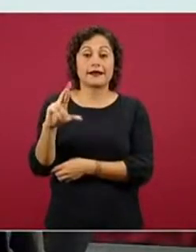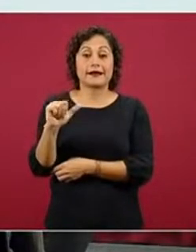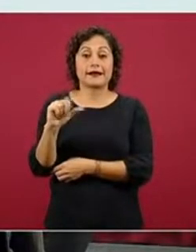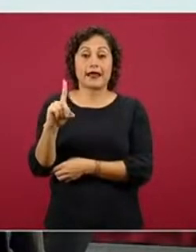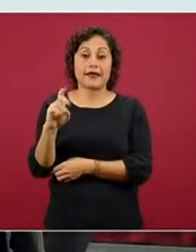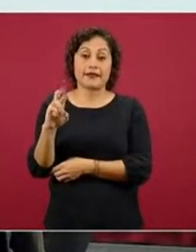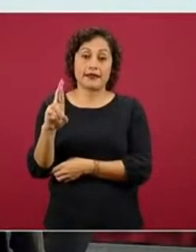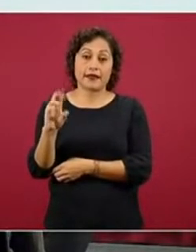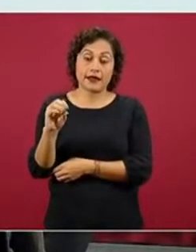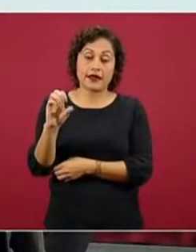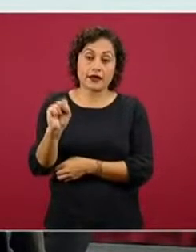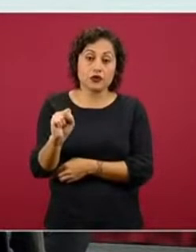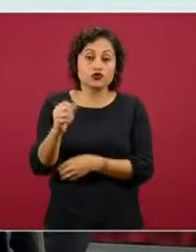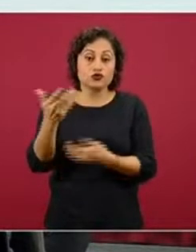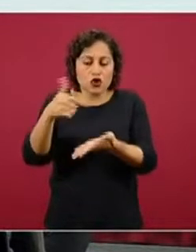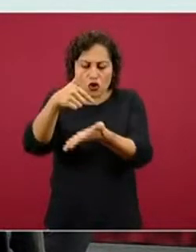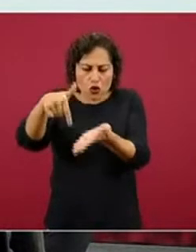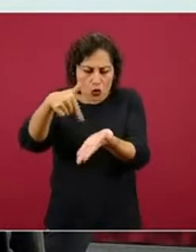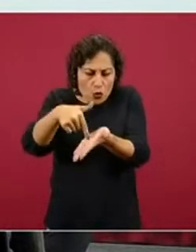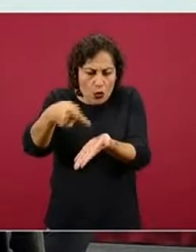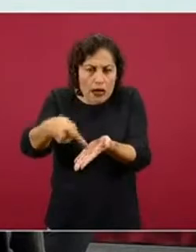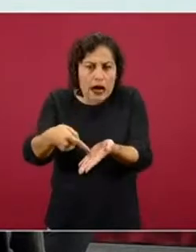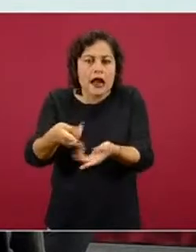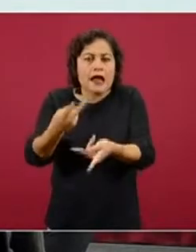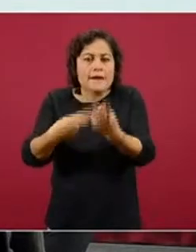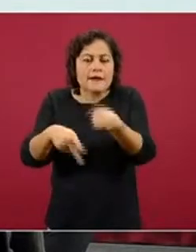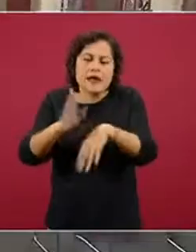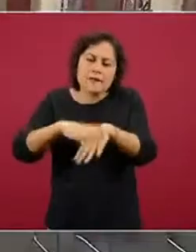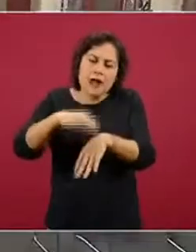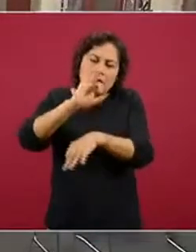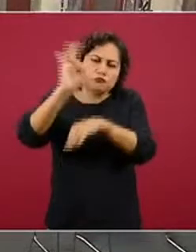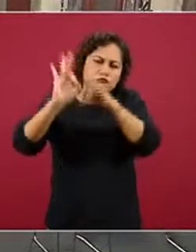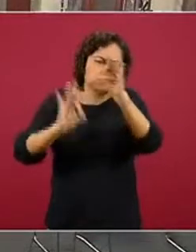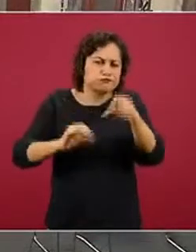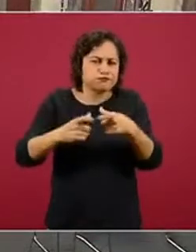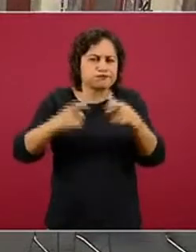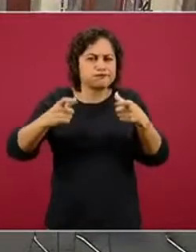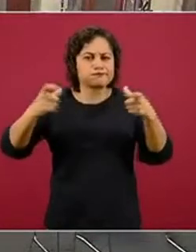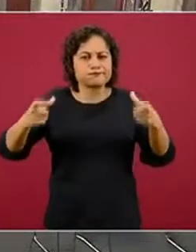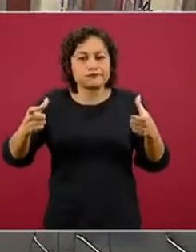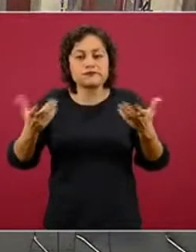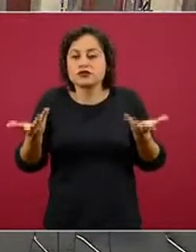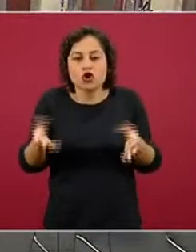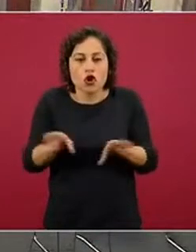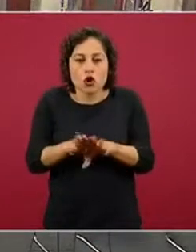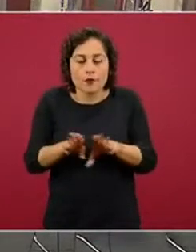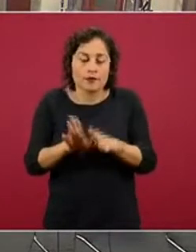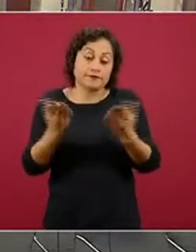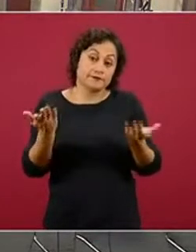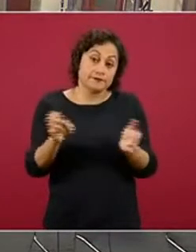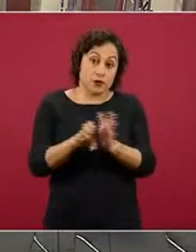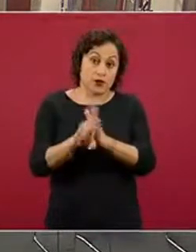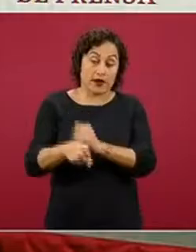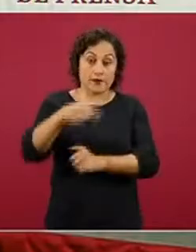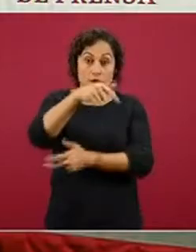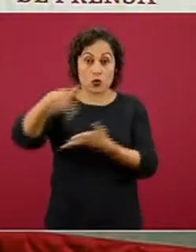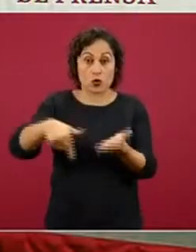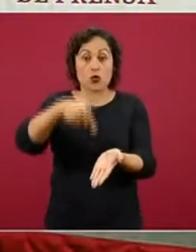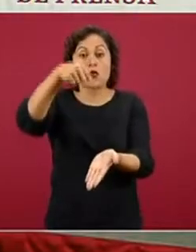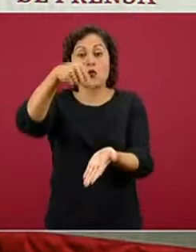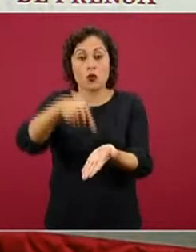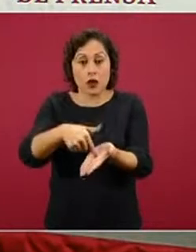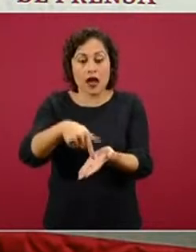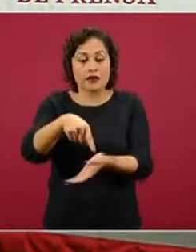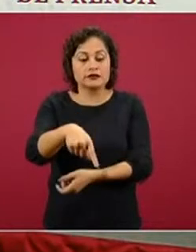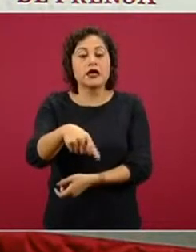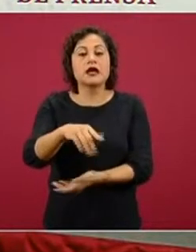pueden ser criaderos? Los criaderos son específicamente lugares en donde nosotros podemos identificar